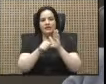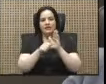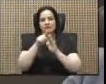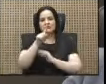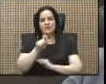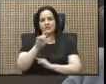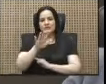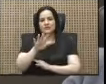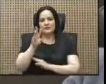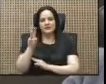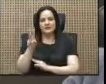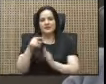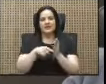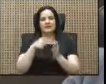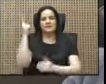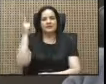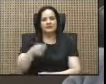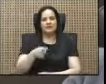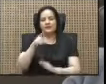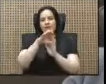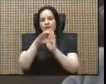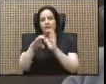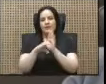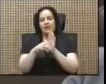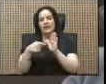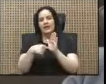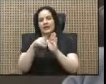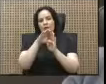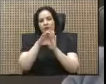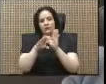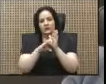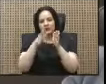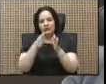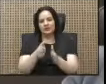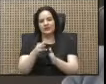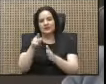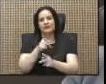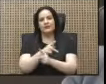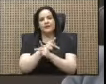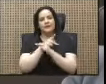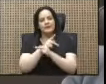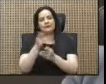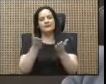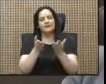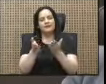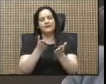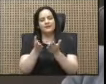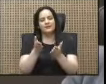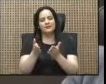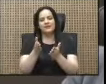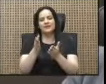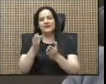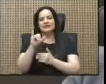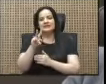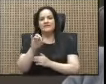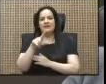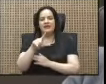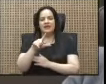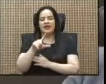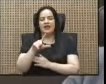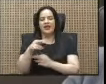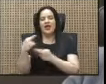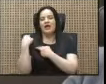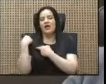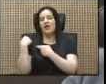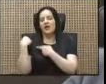constitucional. El constituyente previó que el servicio civil iba a estar a cargo del empleo